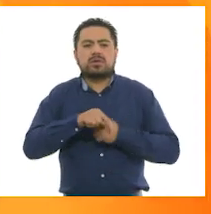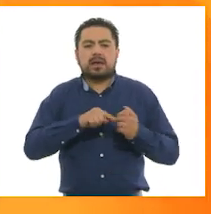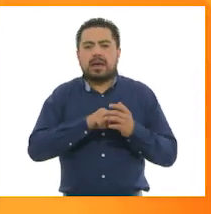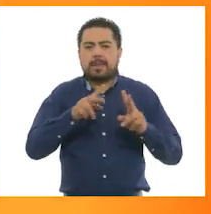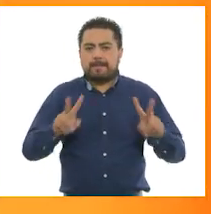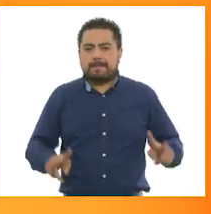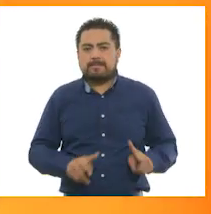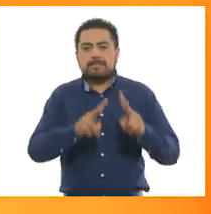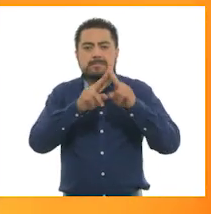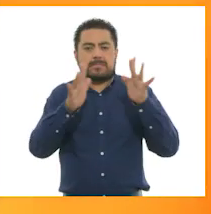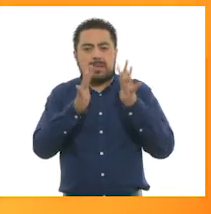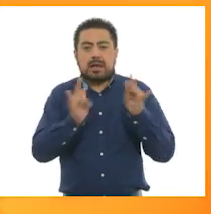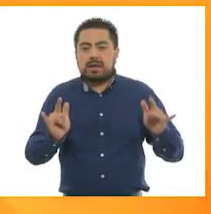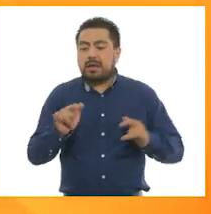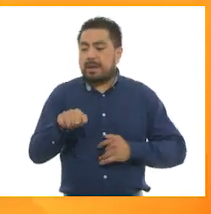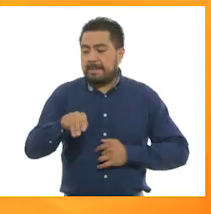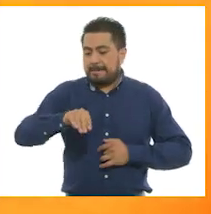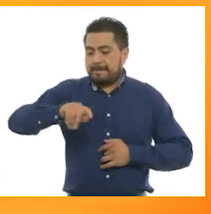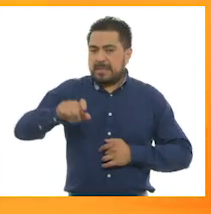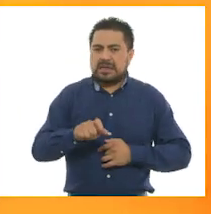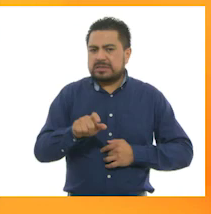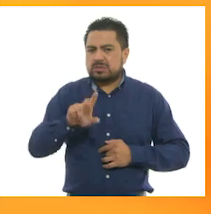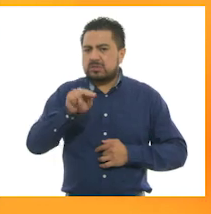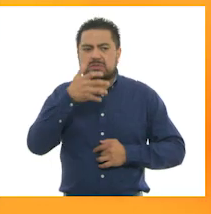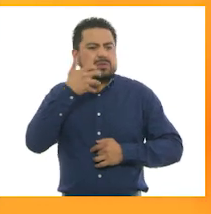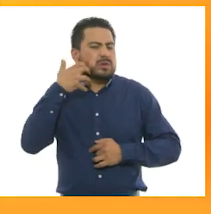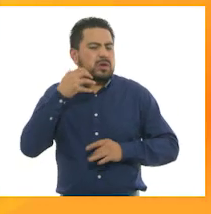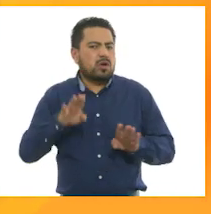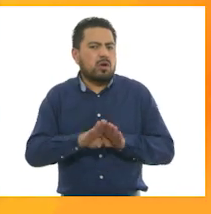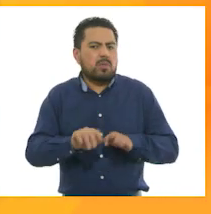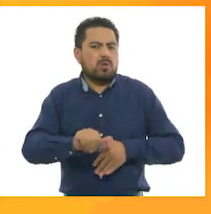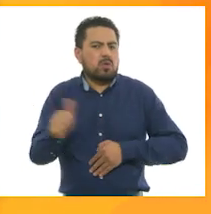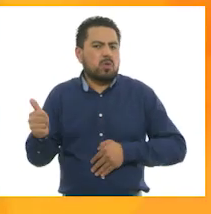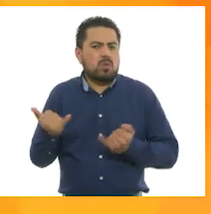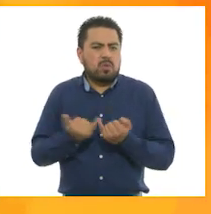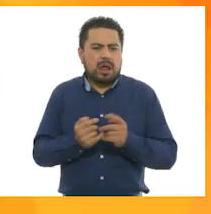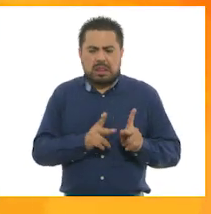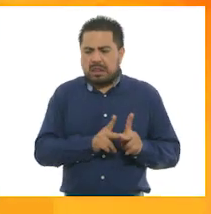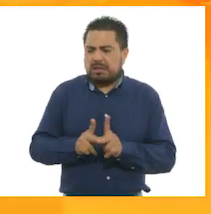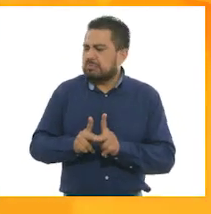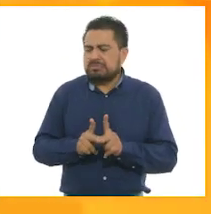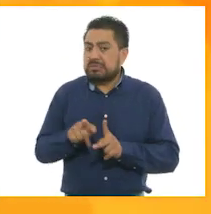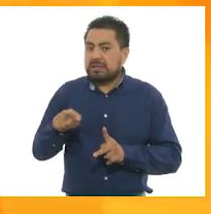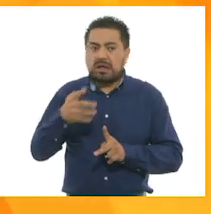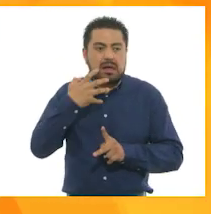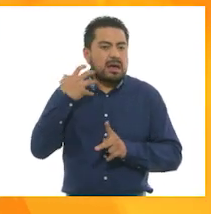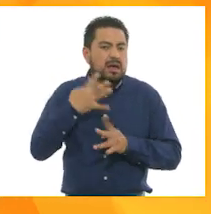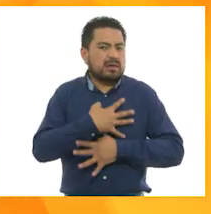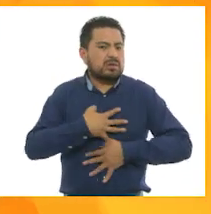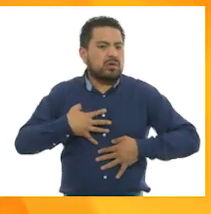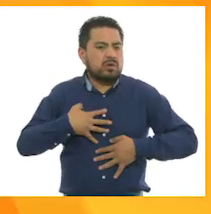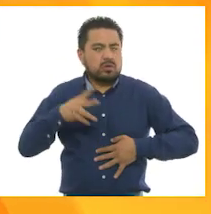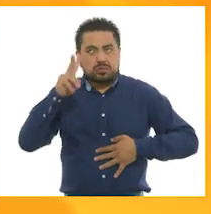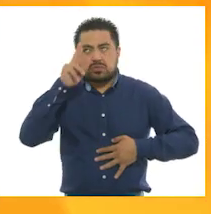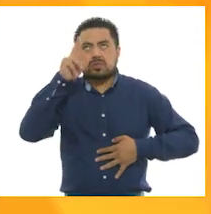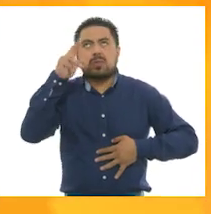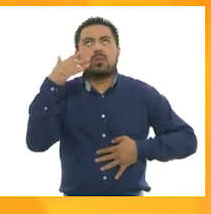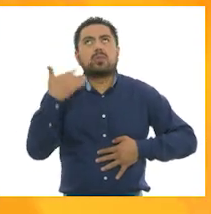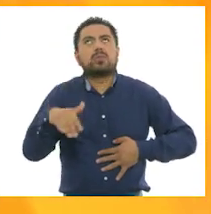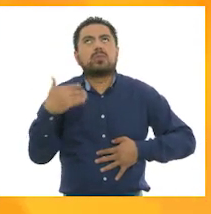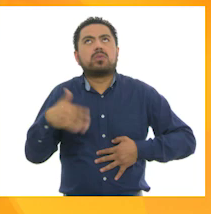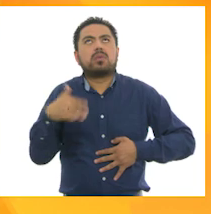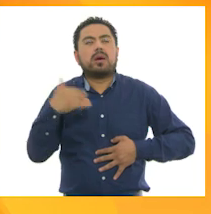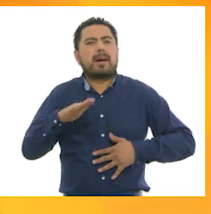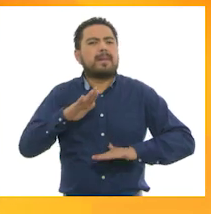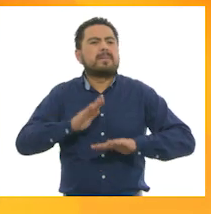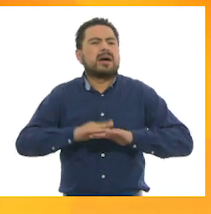París. Max no era un tigre como otro cualquiera, era un tigre con un sueño. Lo